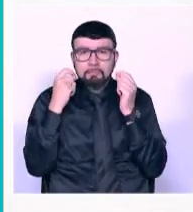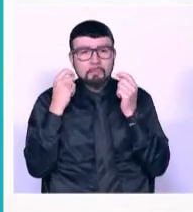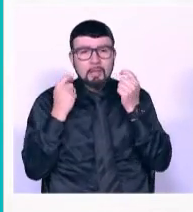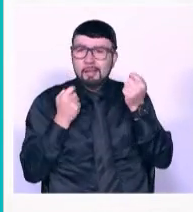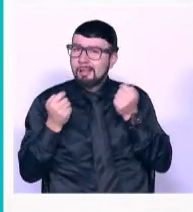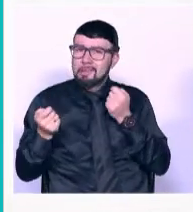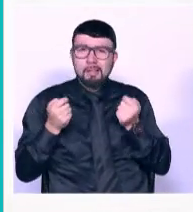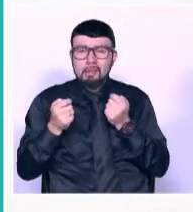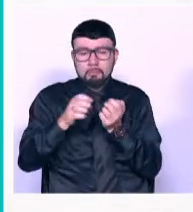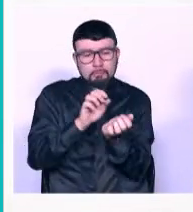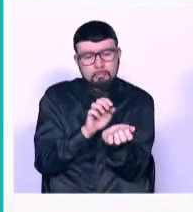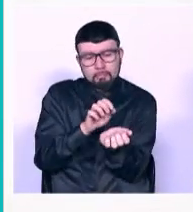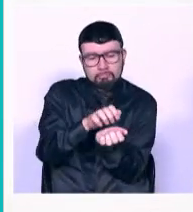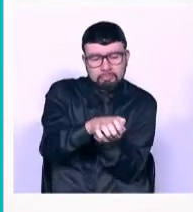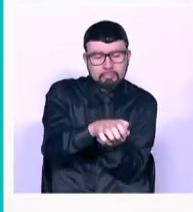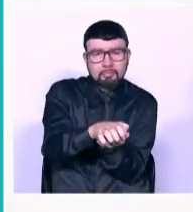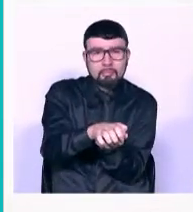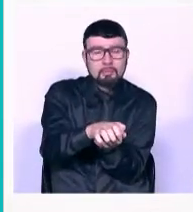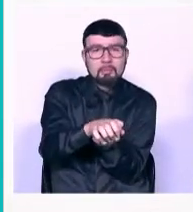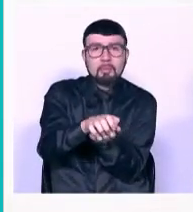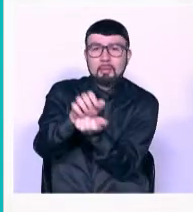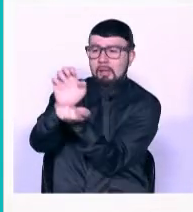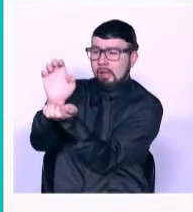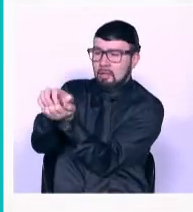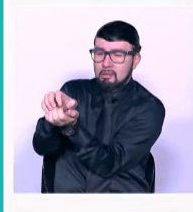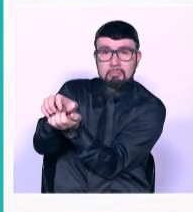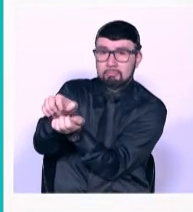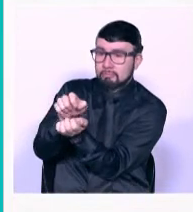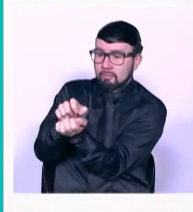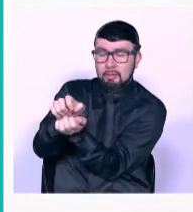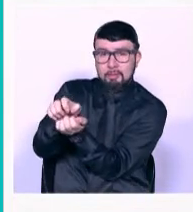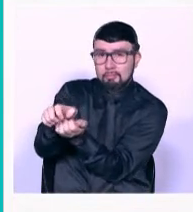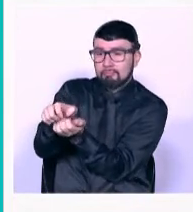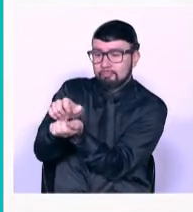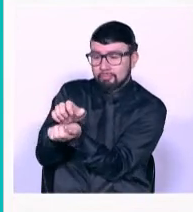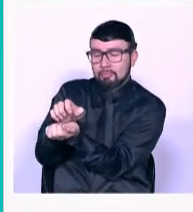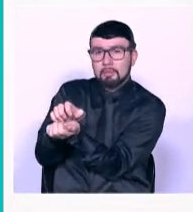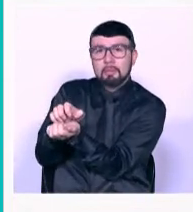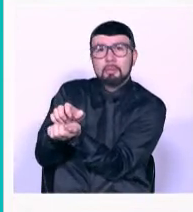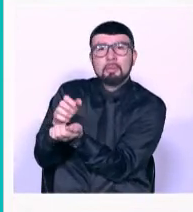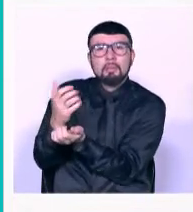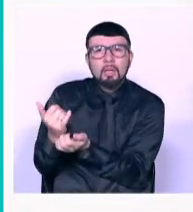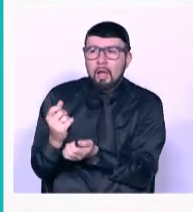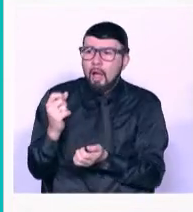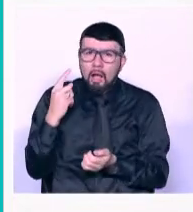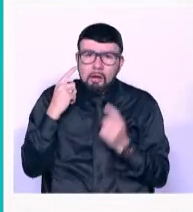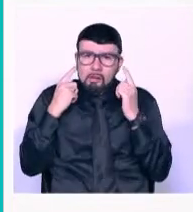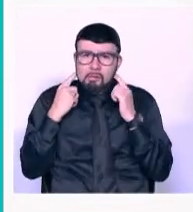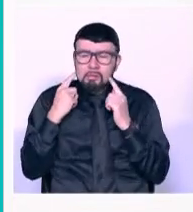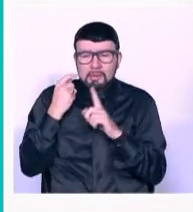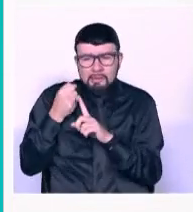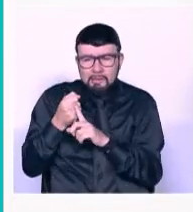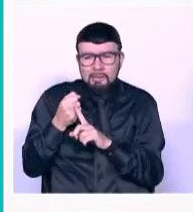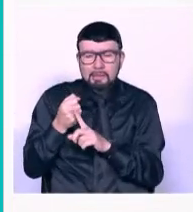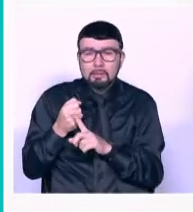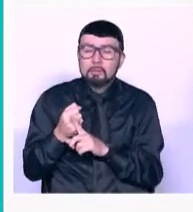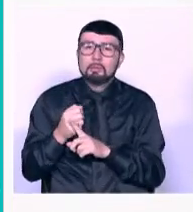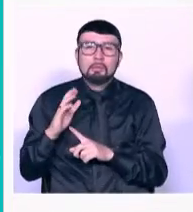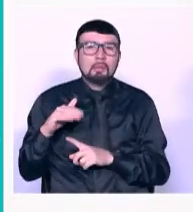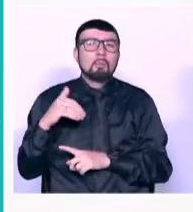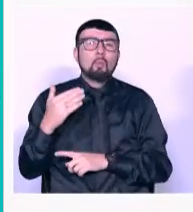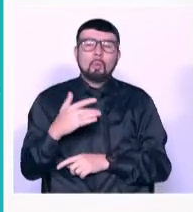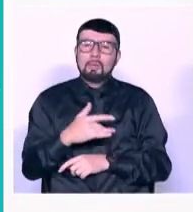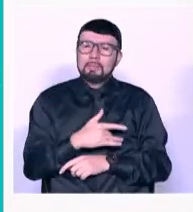el disco articular perdió la posición y el cóndilo se va hacia atrás, empieza a presionar el disco articular, podemos tener mucha